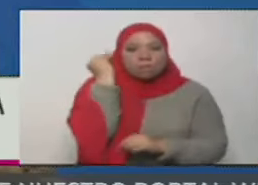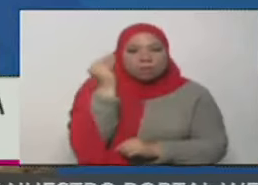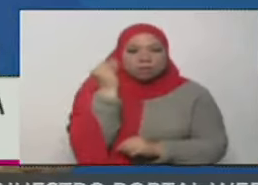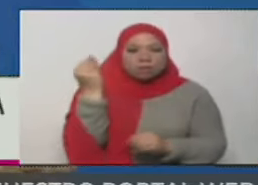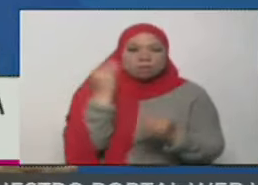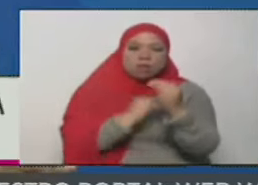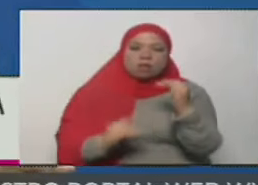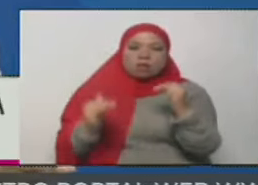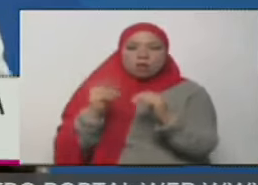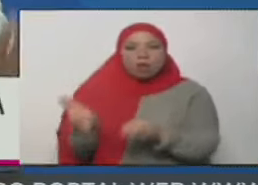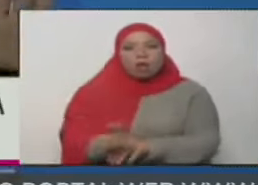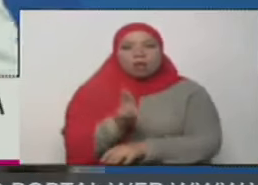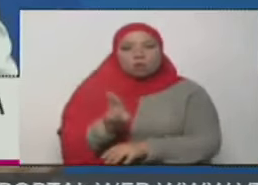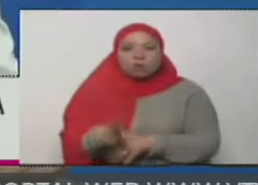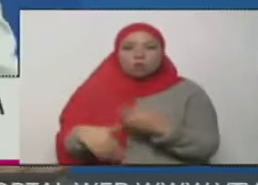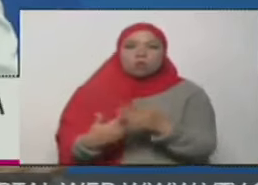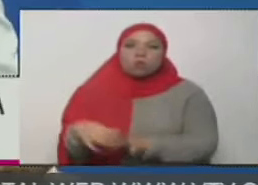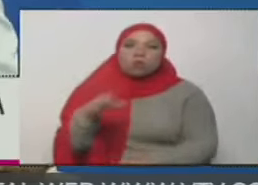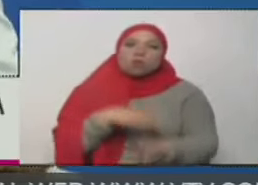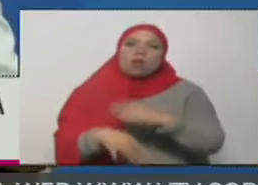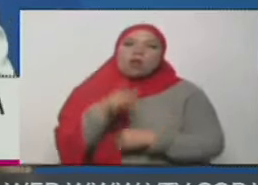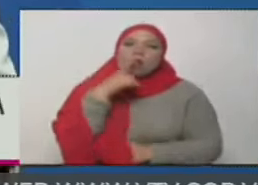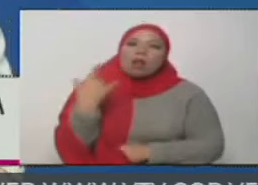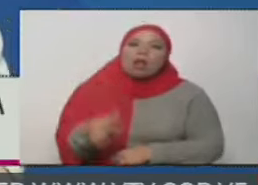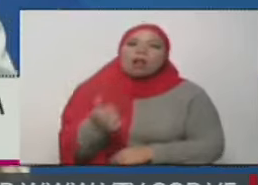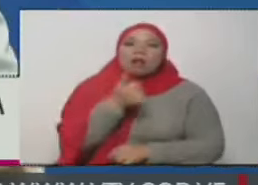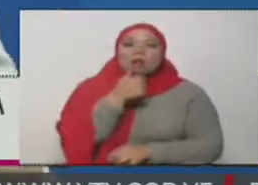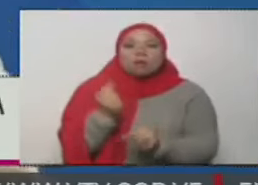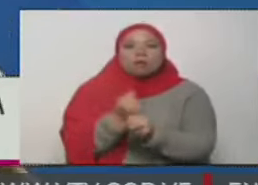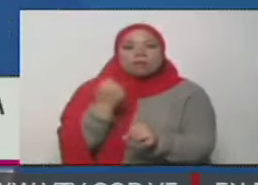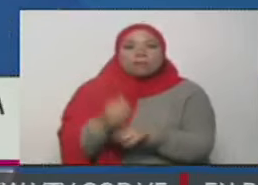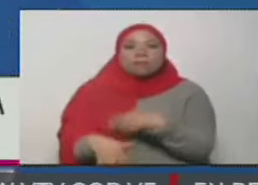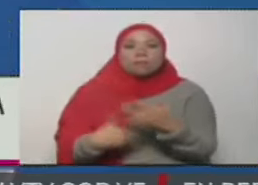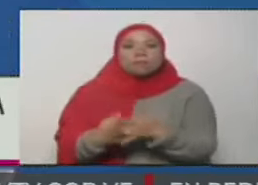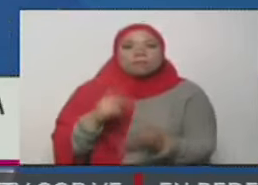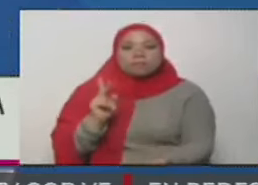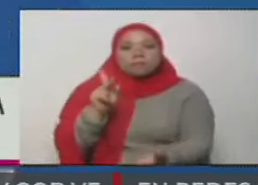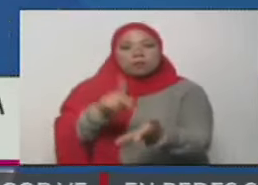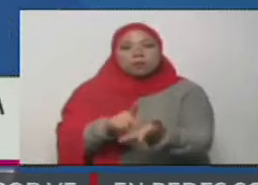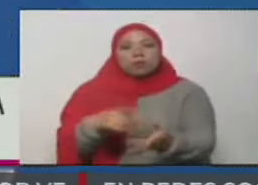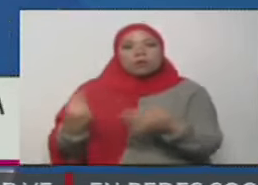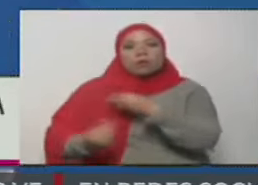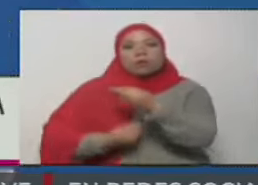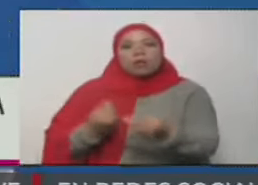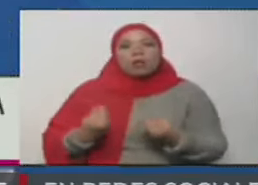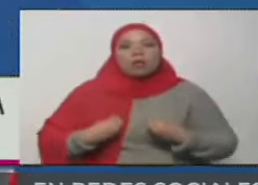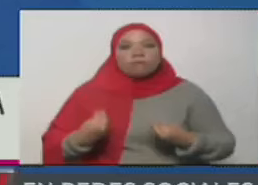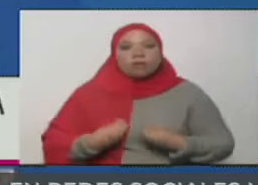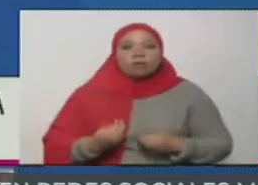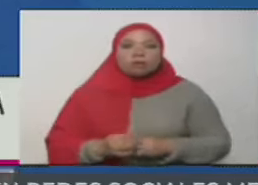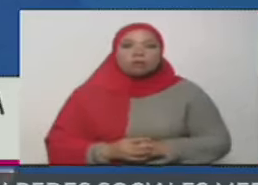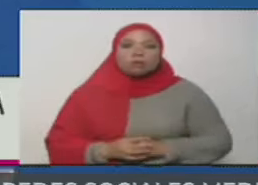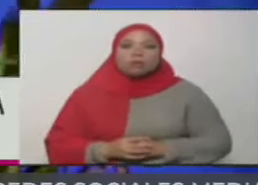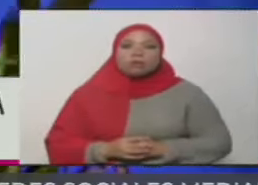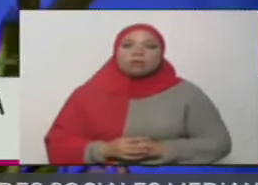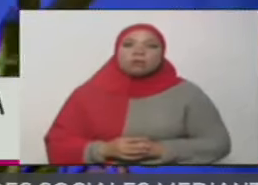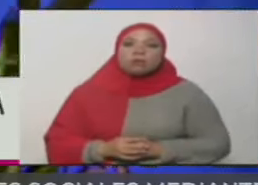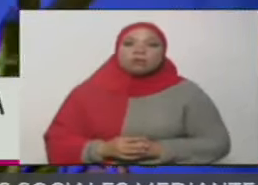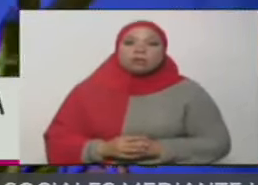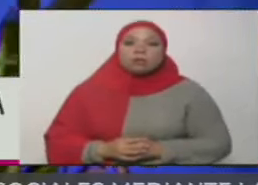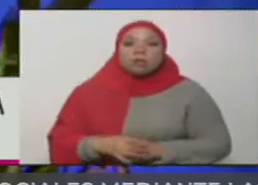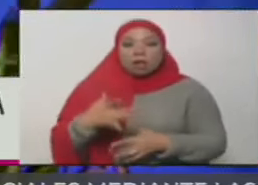el uso de la inteligencia artificial con las advertencias de quien también estuvo siendo parte de la creación de la misma? Venezuela está ya estudiando el